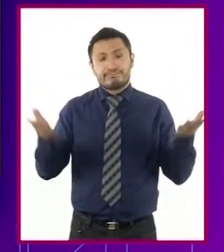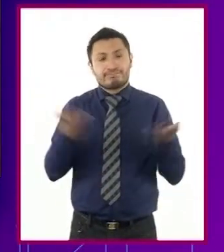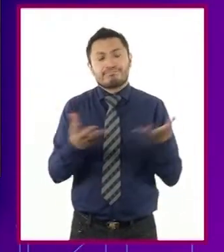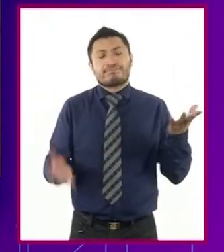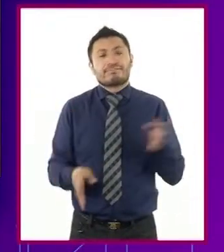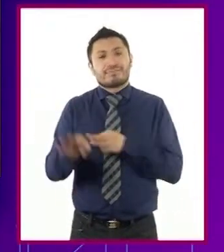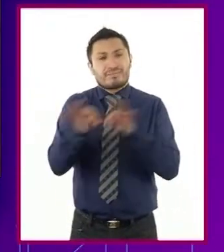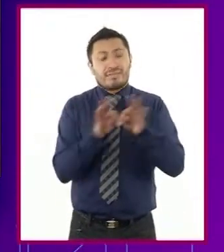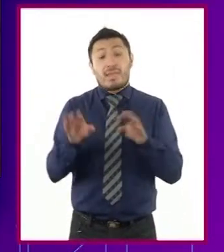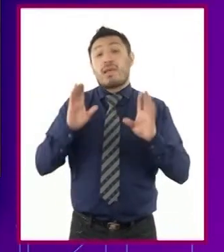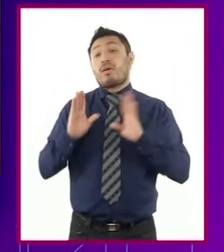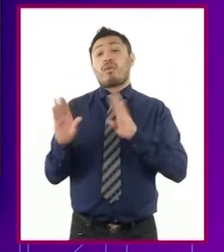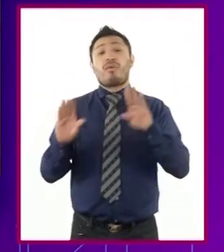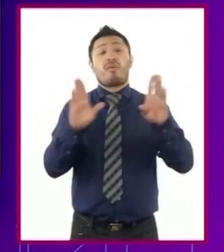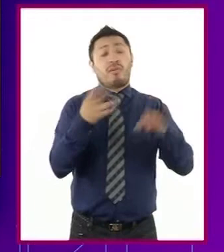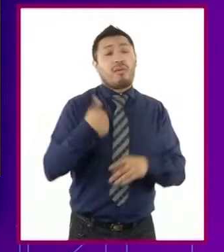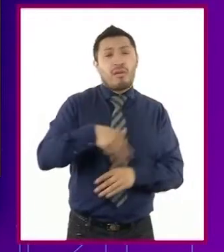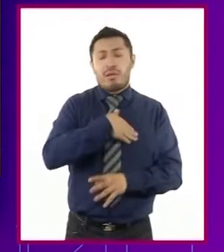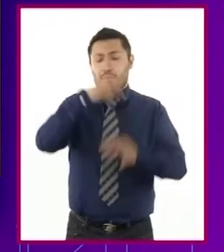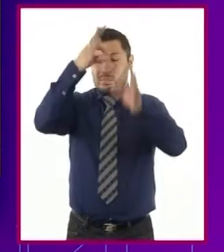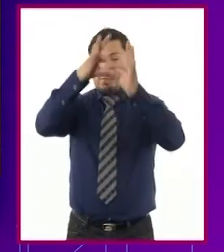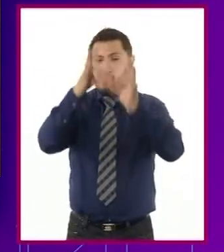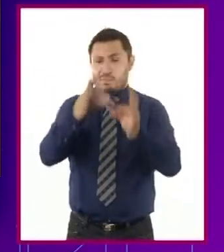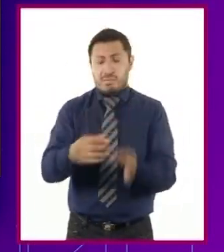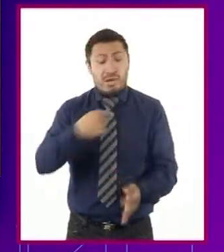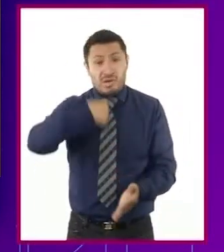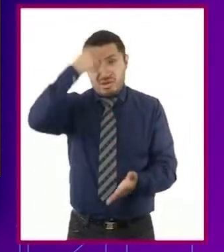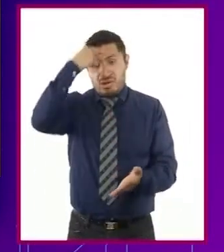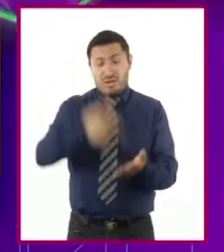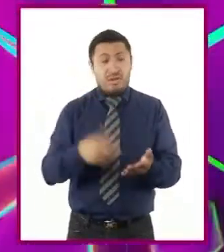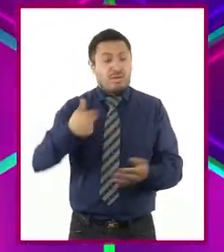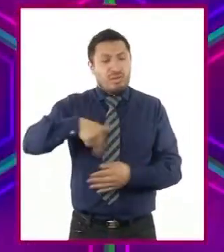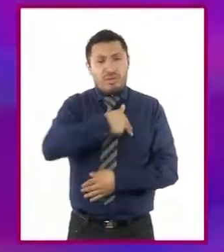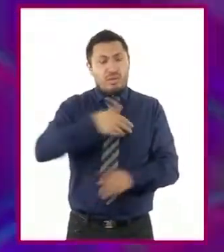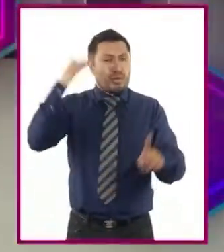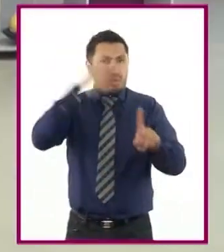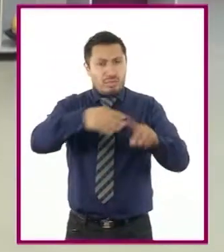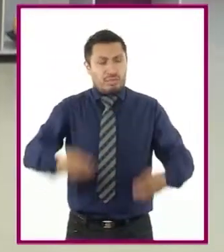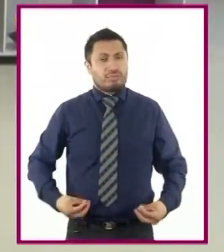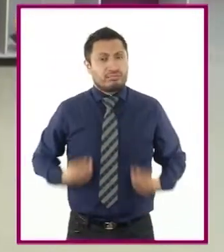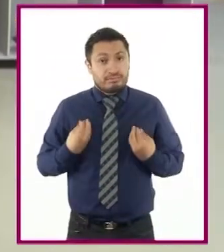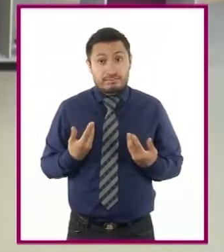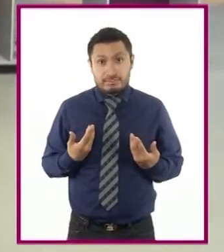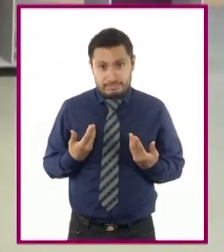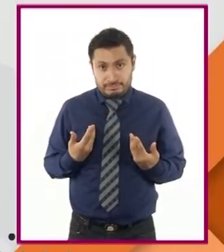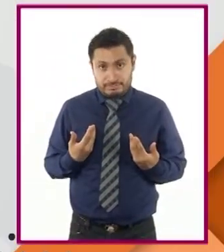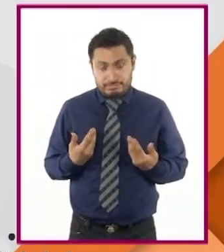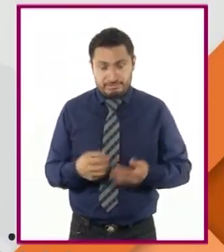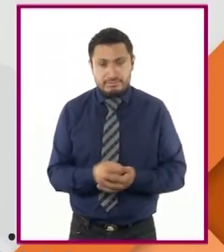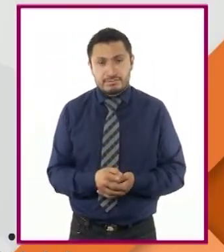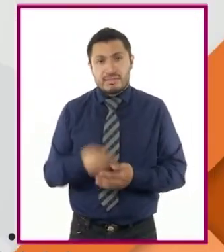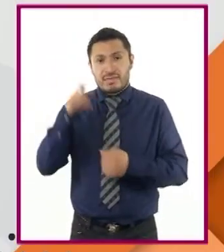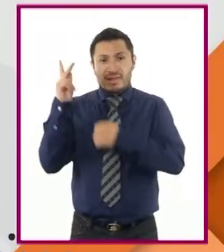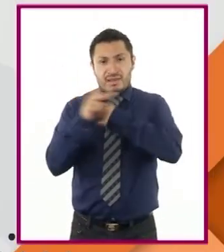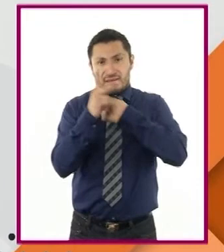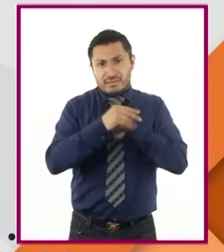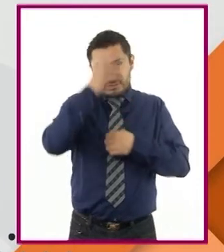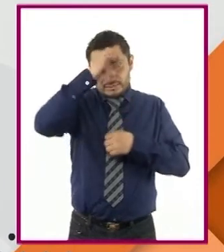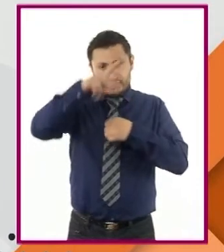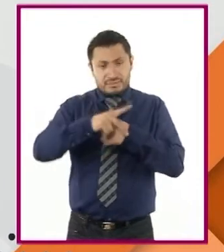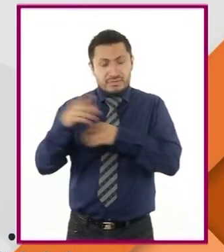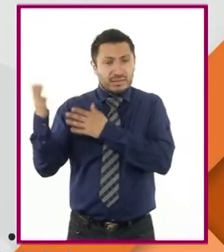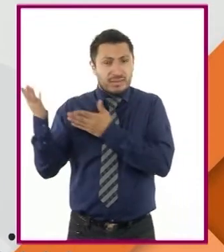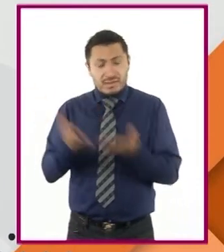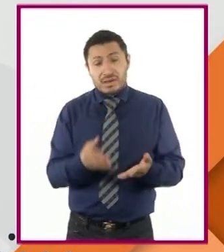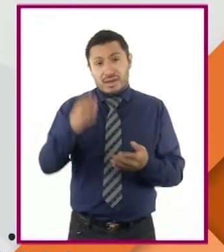de civilización, estamos cumpliendo lo que creo es nuestra misión. Los países europeos se establecieron en África